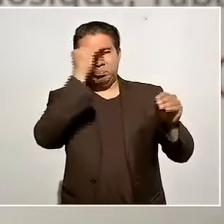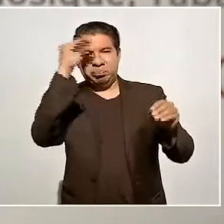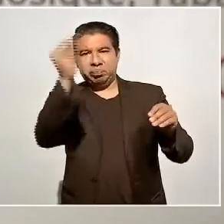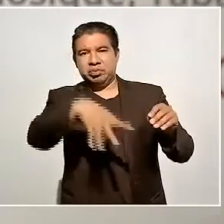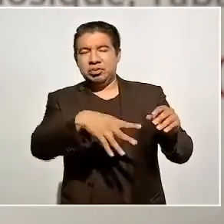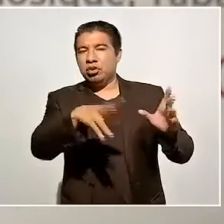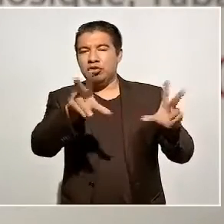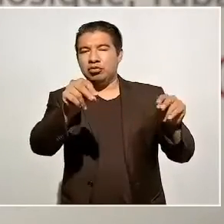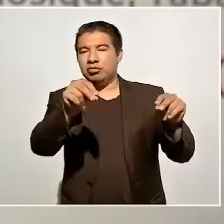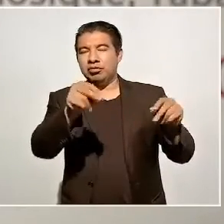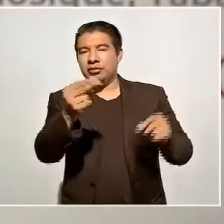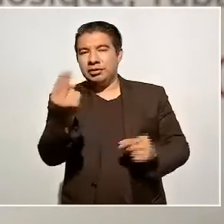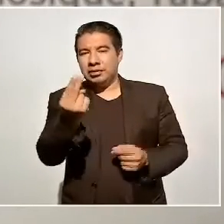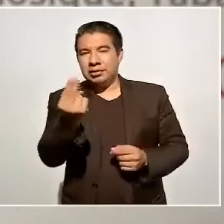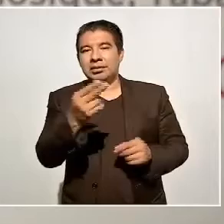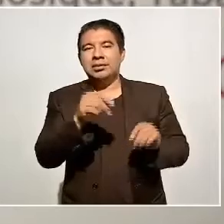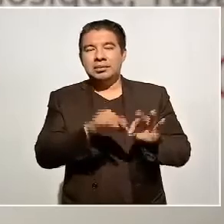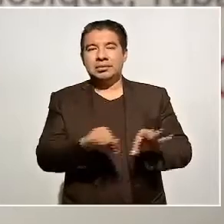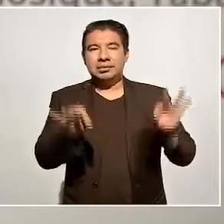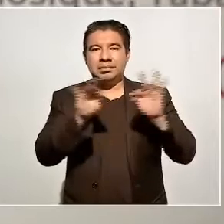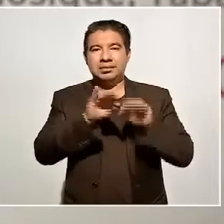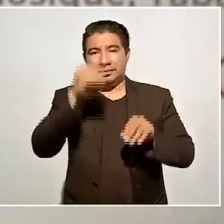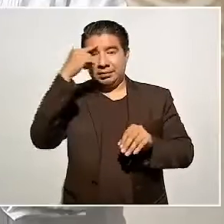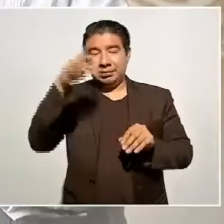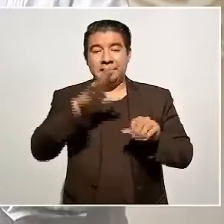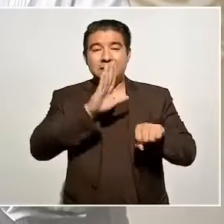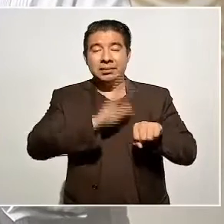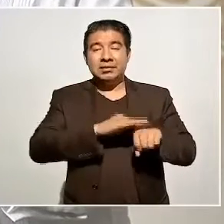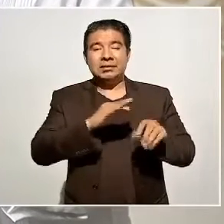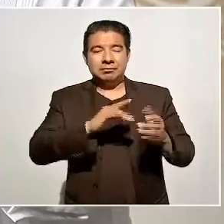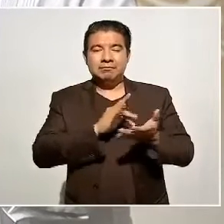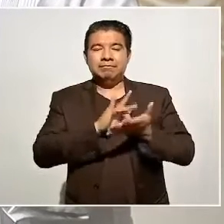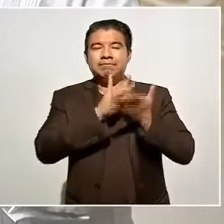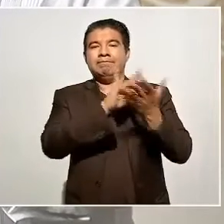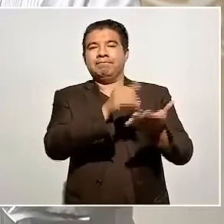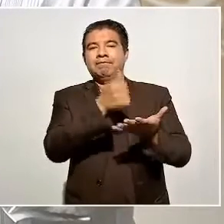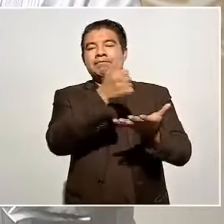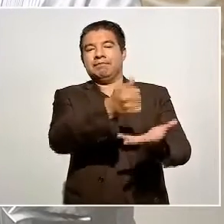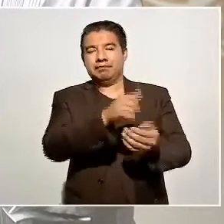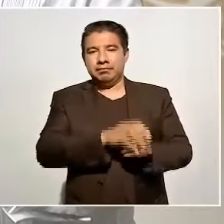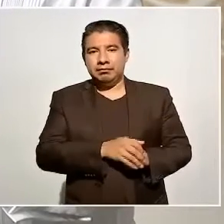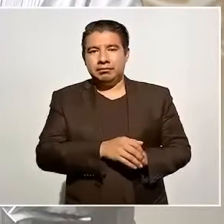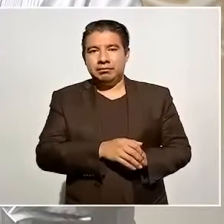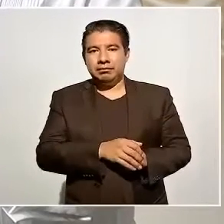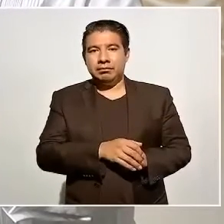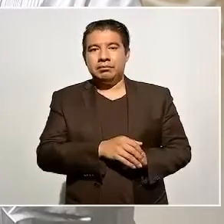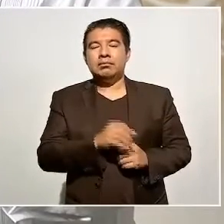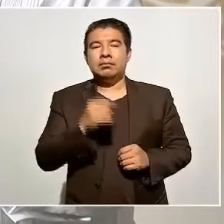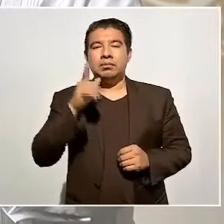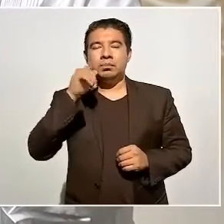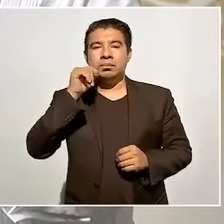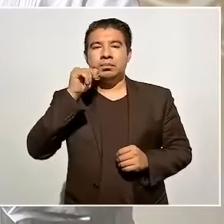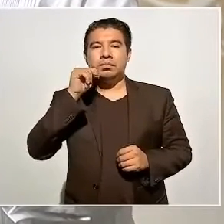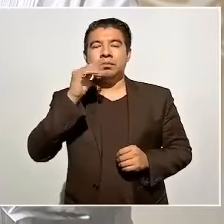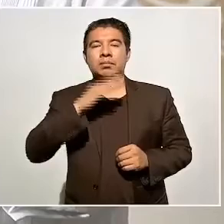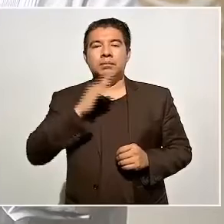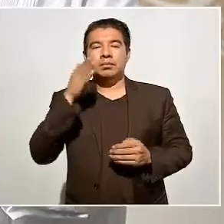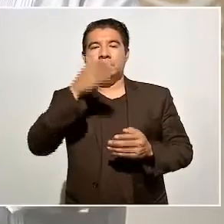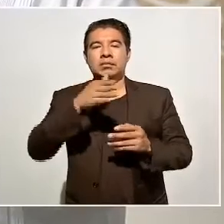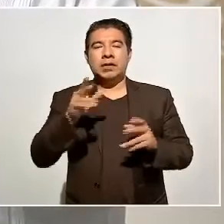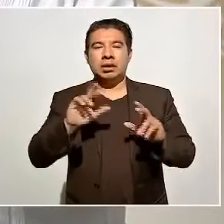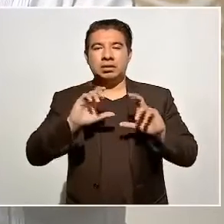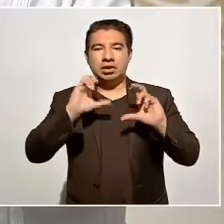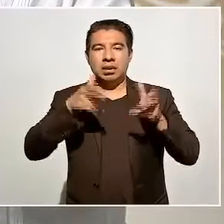Tenemos también que invertir en eso. Mañana, por cierto, vamos a estar en la zona arqueológica de